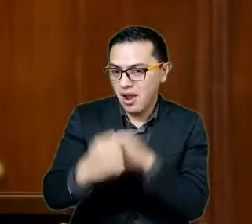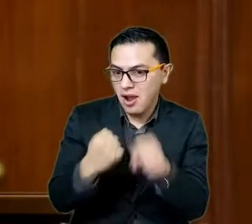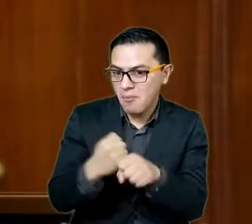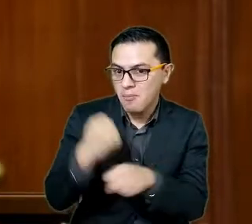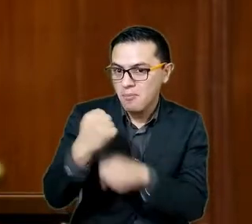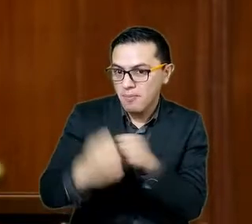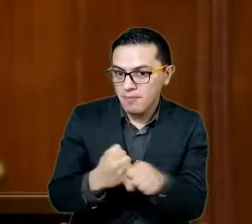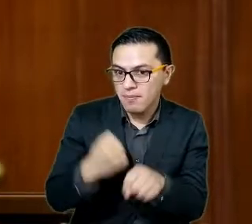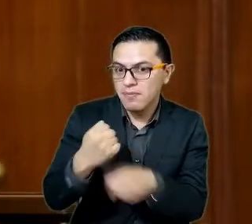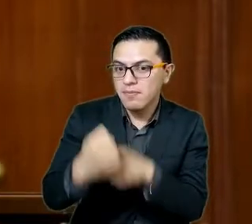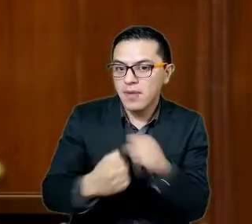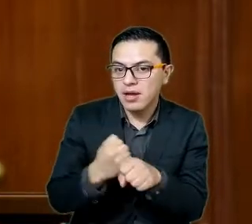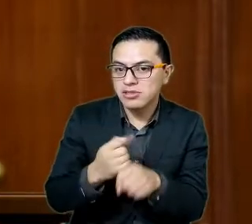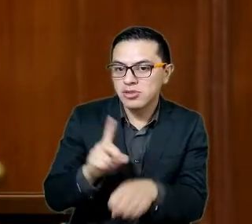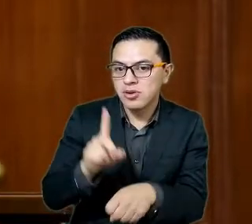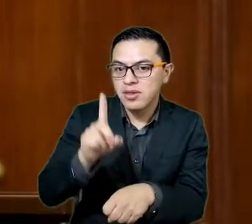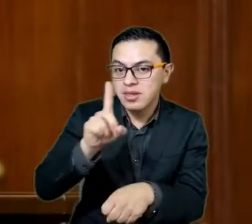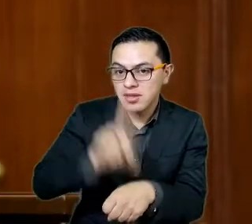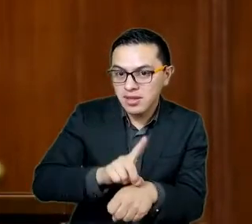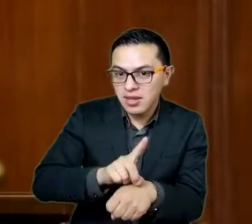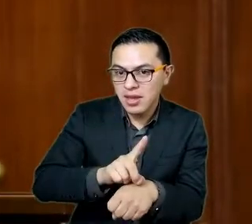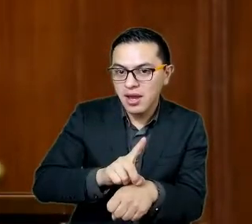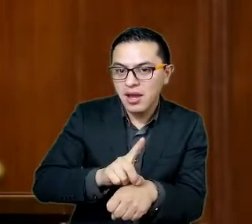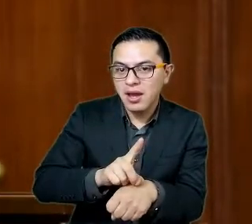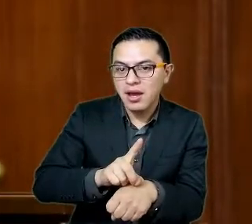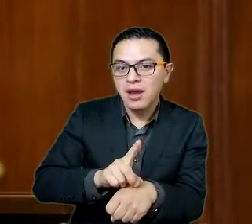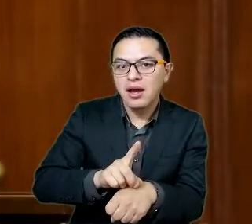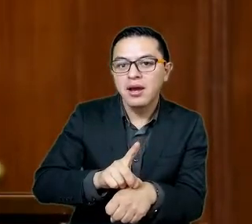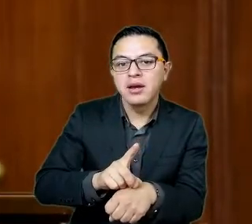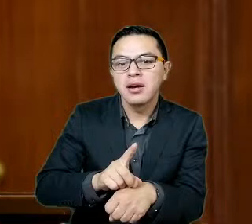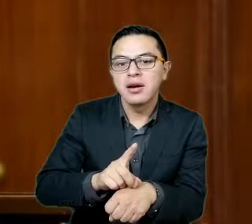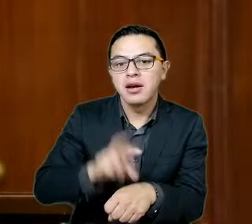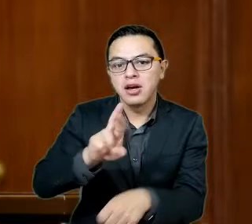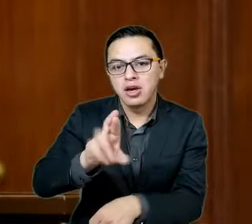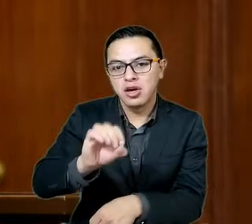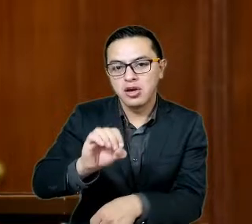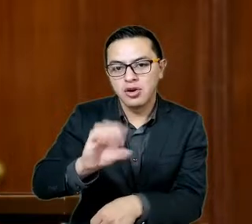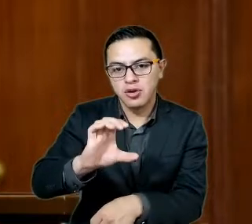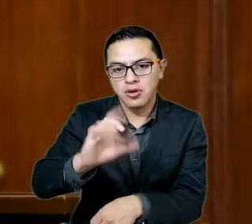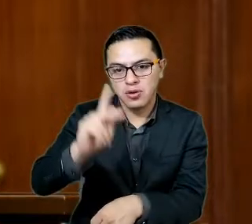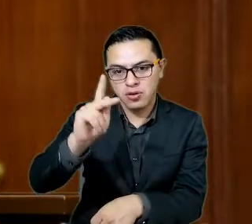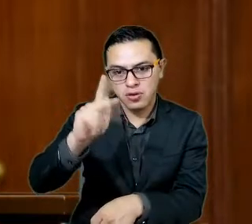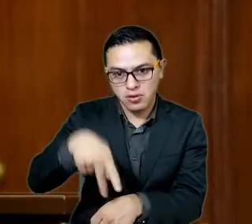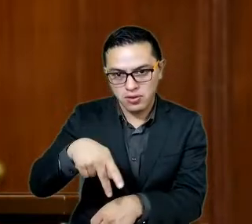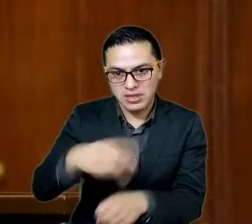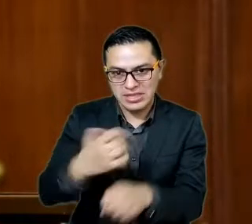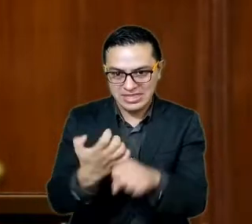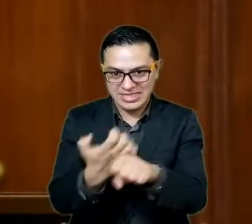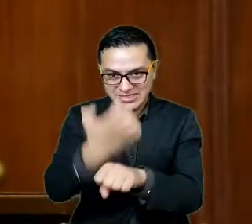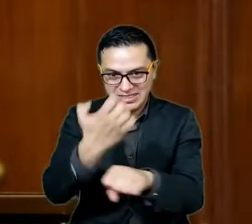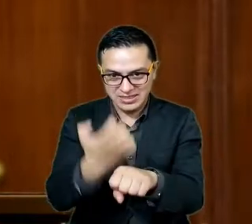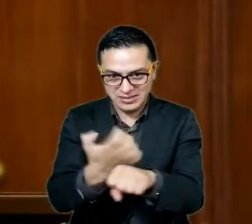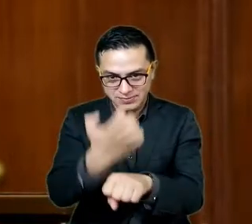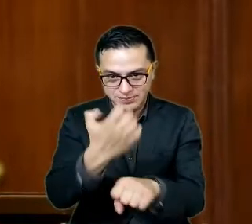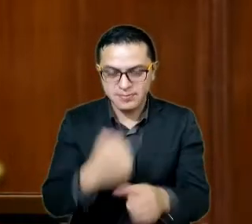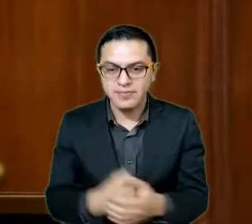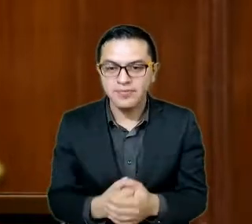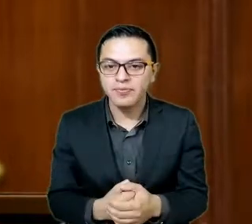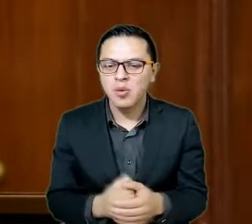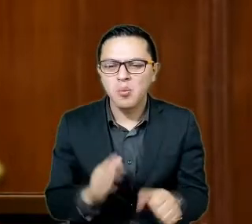día del rock Estatal lo anterior al tenor de lo siguiente exposición de